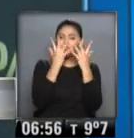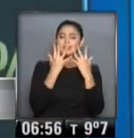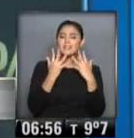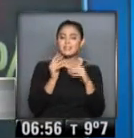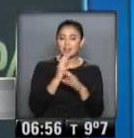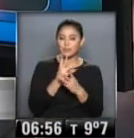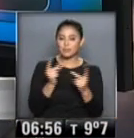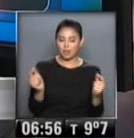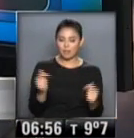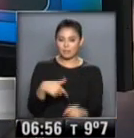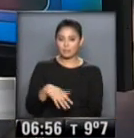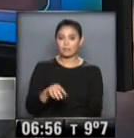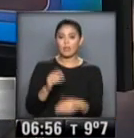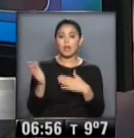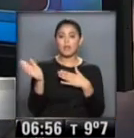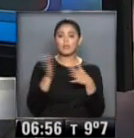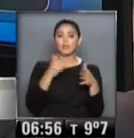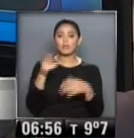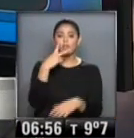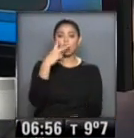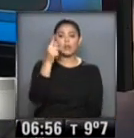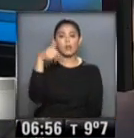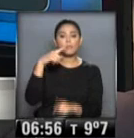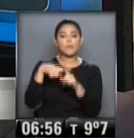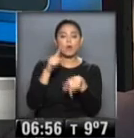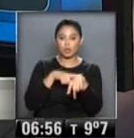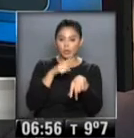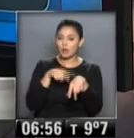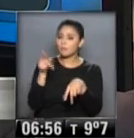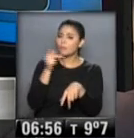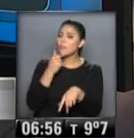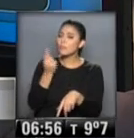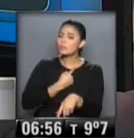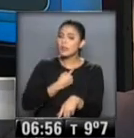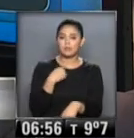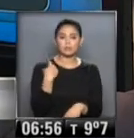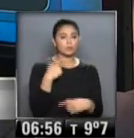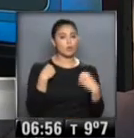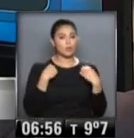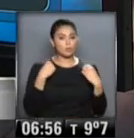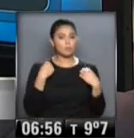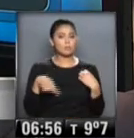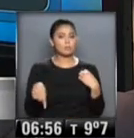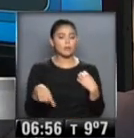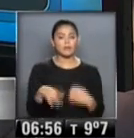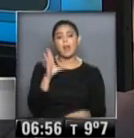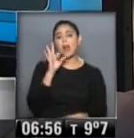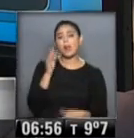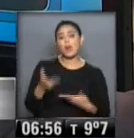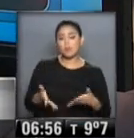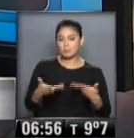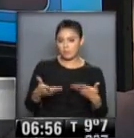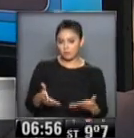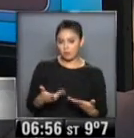del norte, 2 kilómetros horarios. Cari, ¿me preguntas? ¿Qué nos ponemos? Y nos ponemos un abrigo livianito,